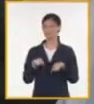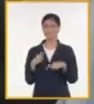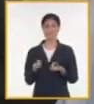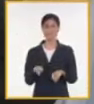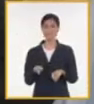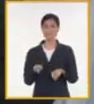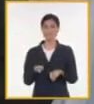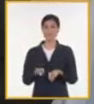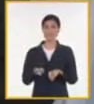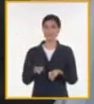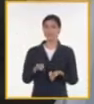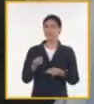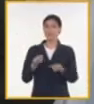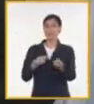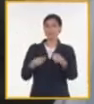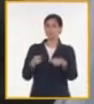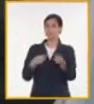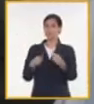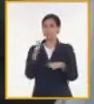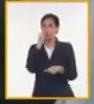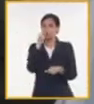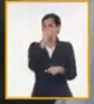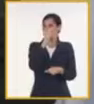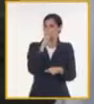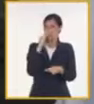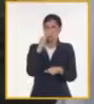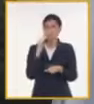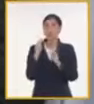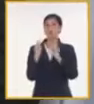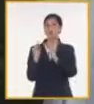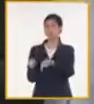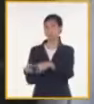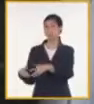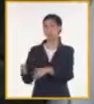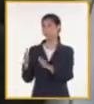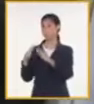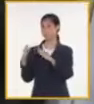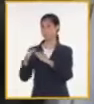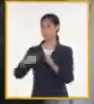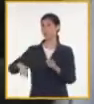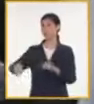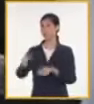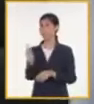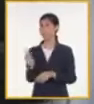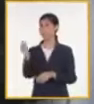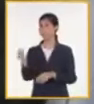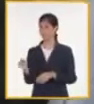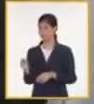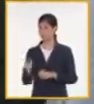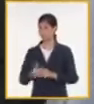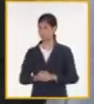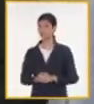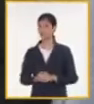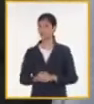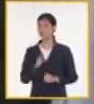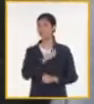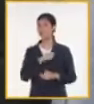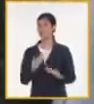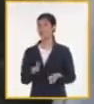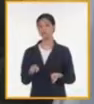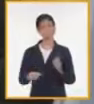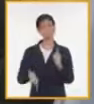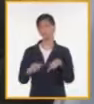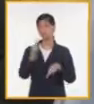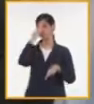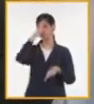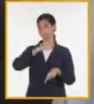y del tráfico de droga y precisamente están vinculados a estos grupos que están además Unidos a la extrema derecha de Miami y que promueven un